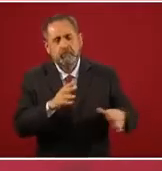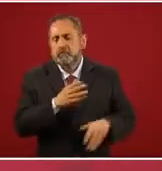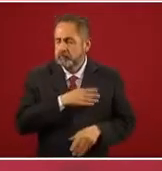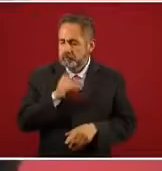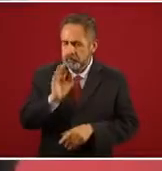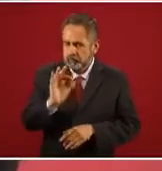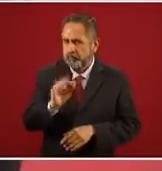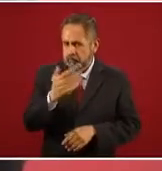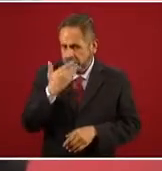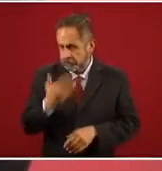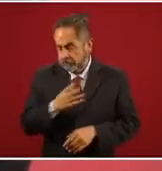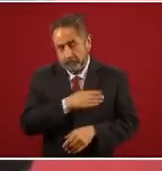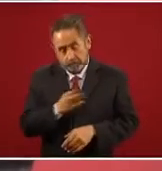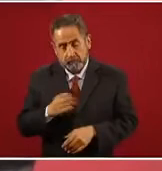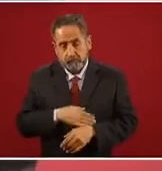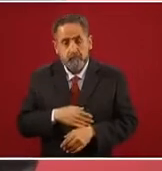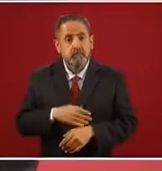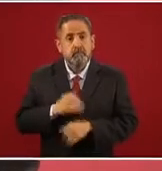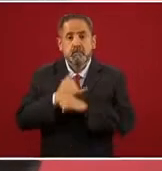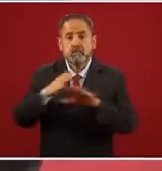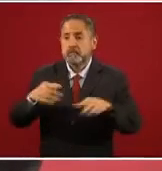Tengo información,